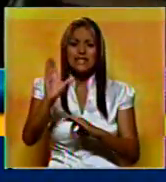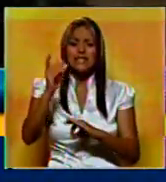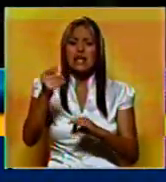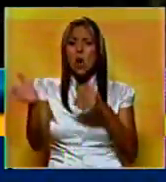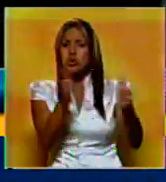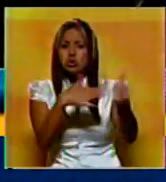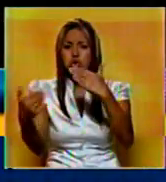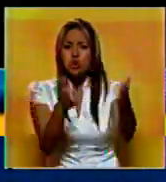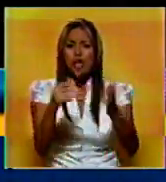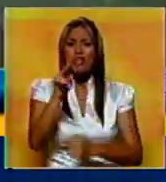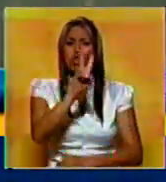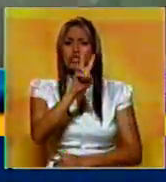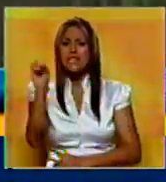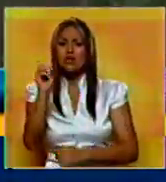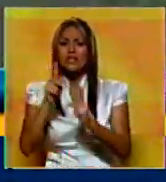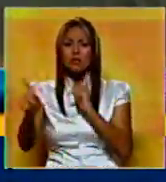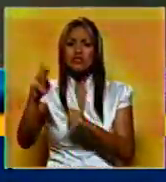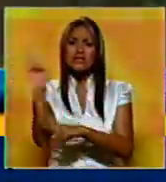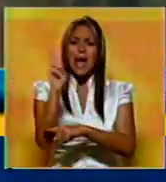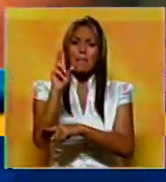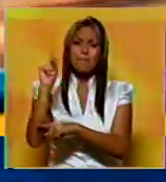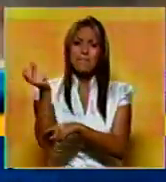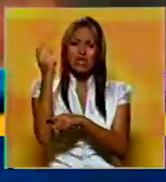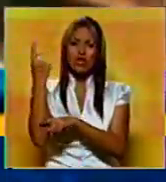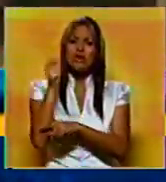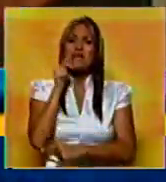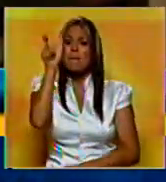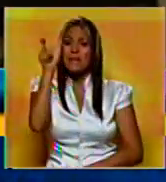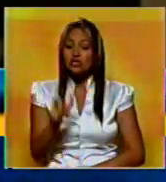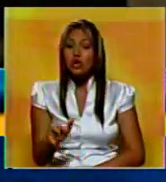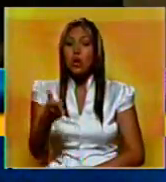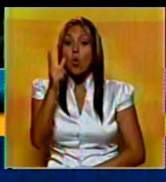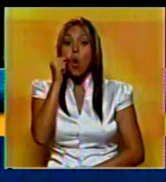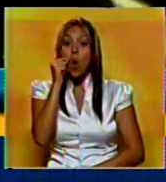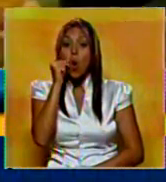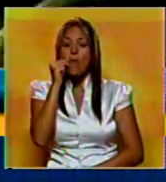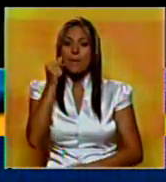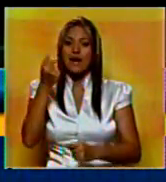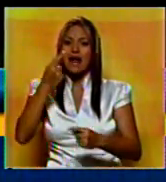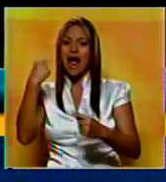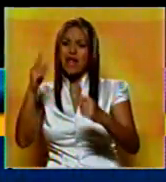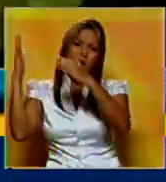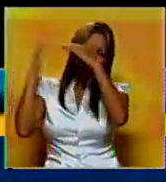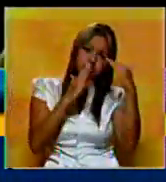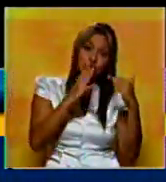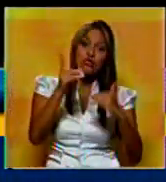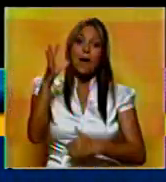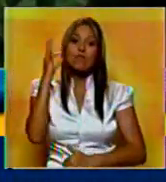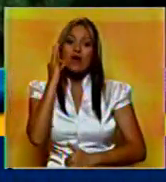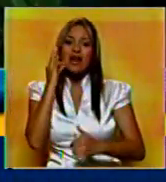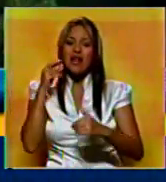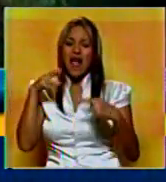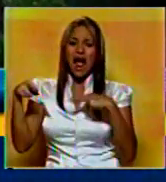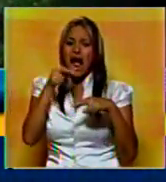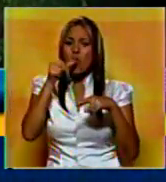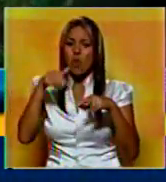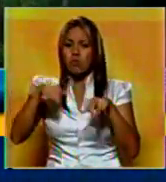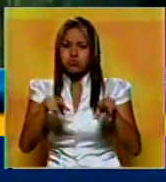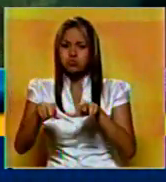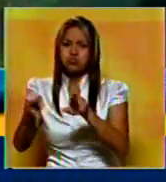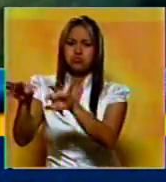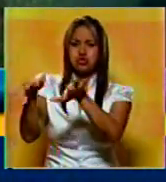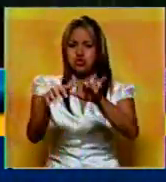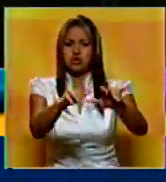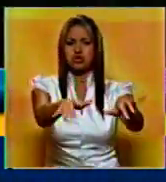de hasta 200 kilómetros por hora. Entre las víctimas se encuentran un hombre sepultado por un deslave y una mujer arrastrada por las aguas.